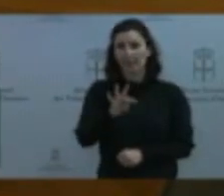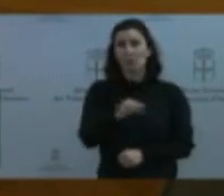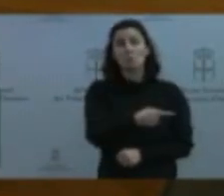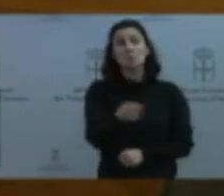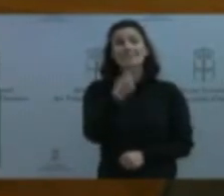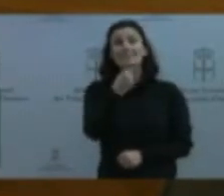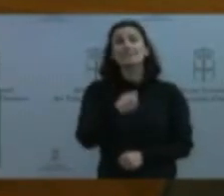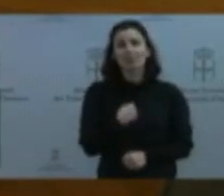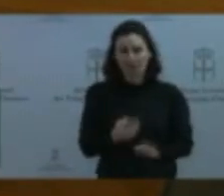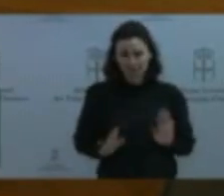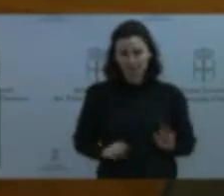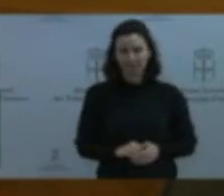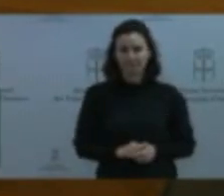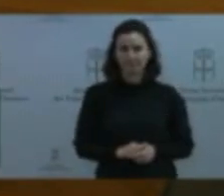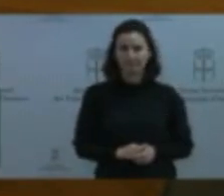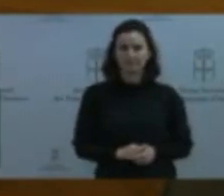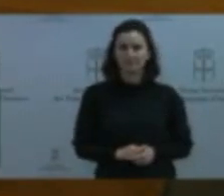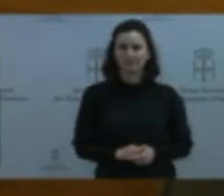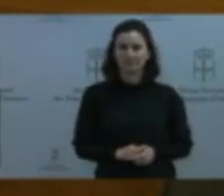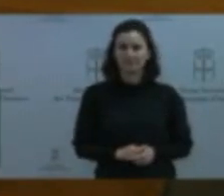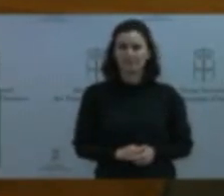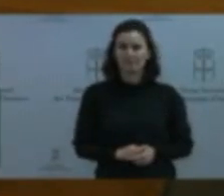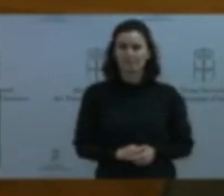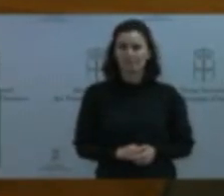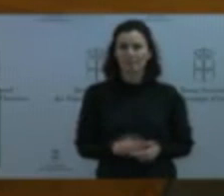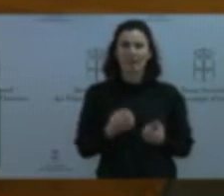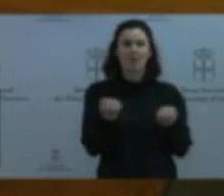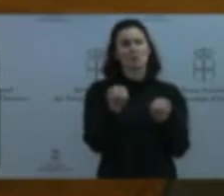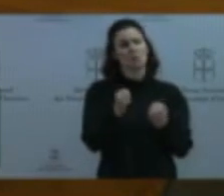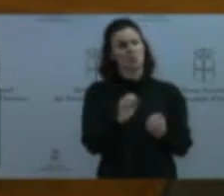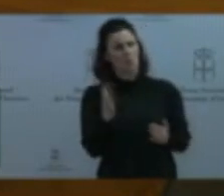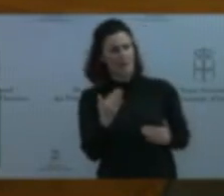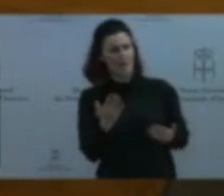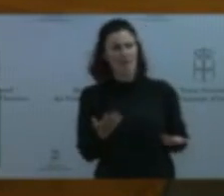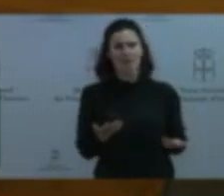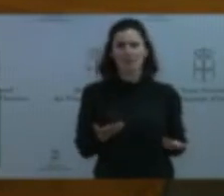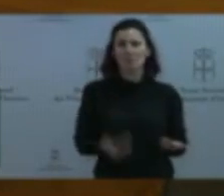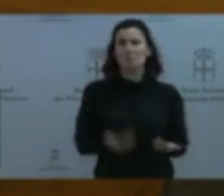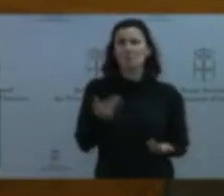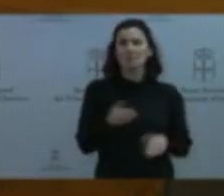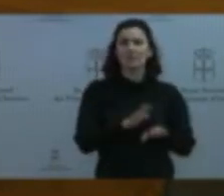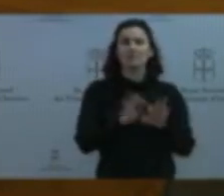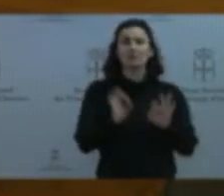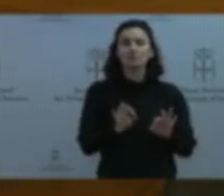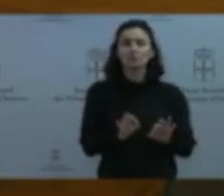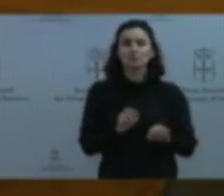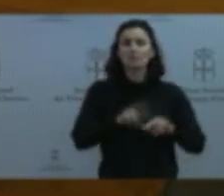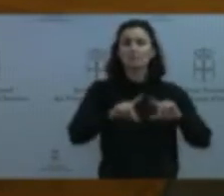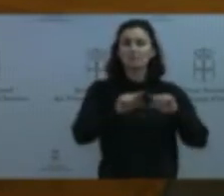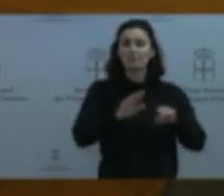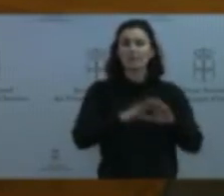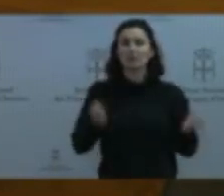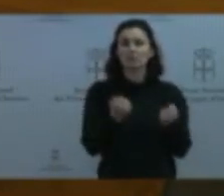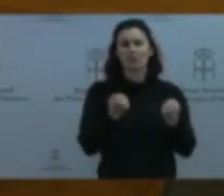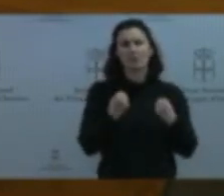el Gobierno español no ha aprendido ninguna acción. Cabe, por tanto, exigir al Servicio Jurídico del Principado de Asturias una actuación más proactiva y enérgica, despejando así las dudas vertidas sobre su